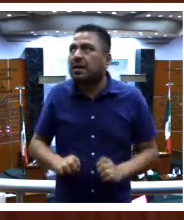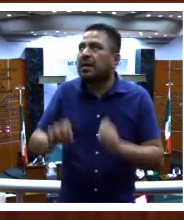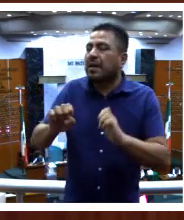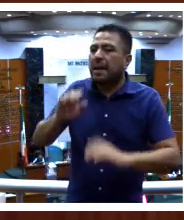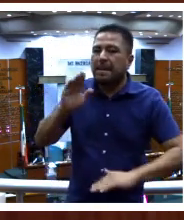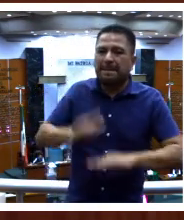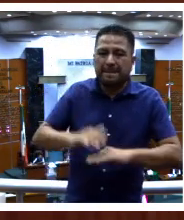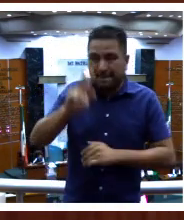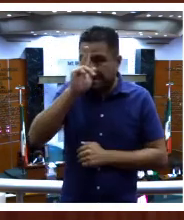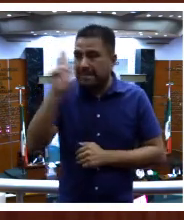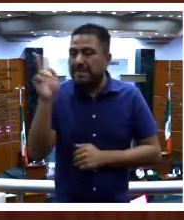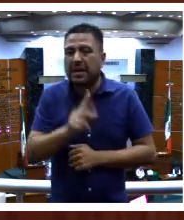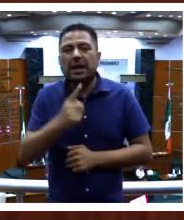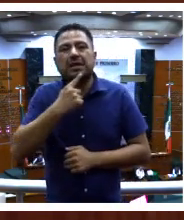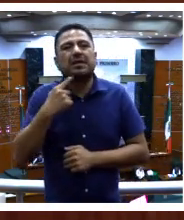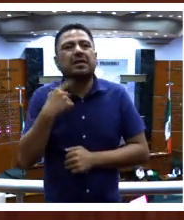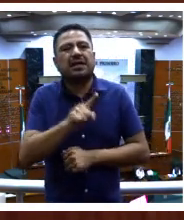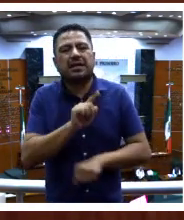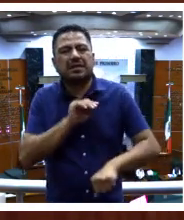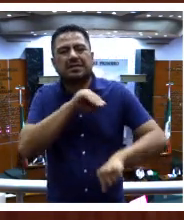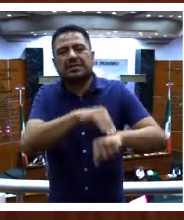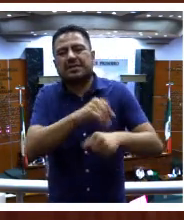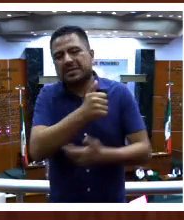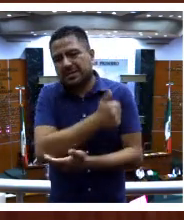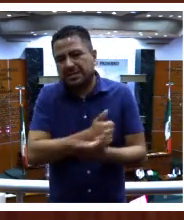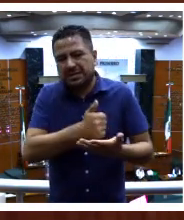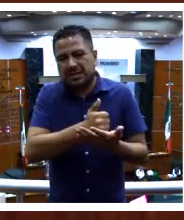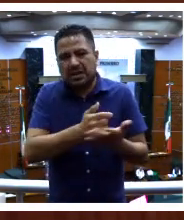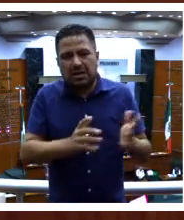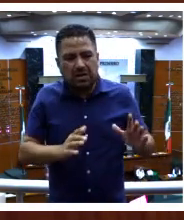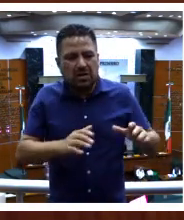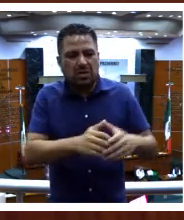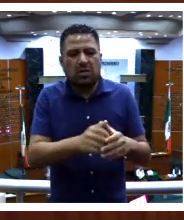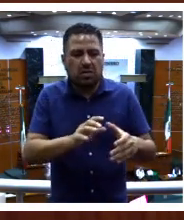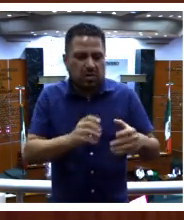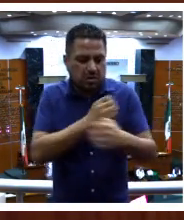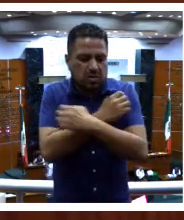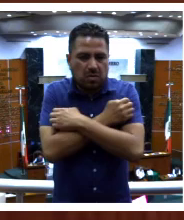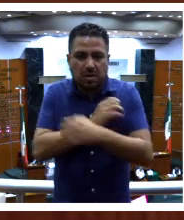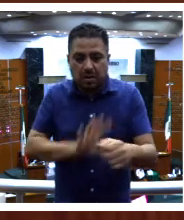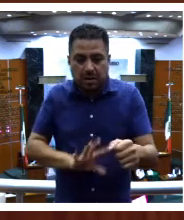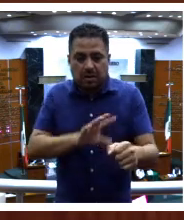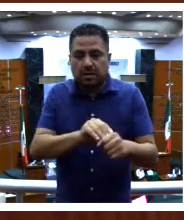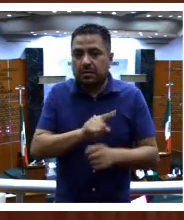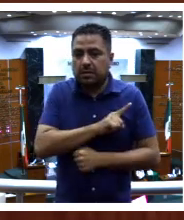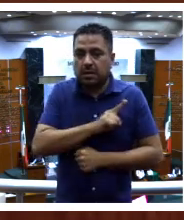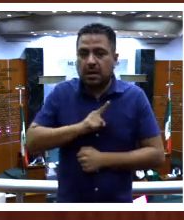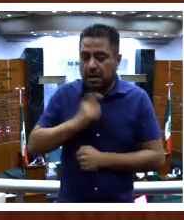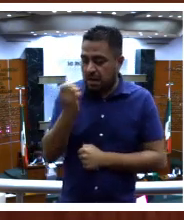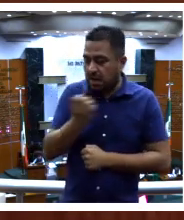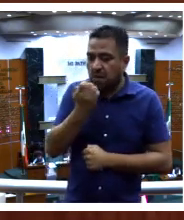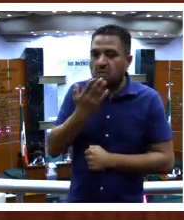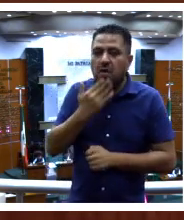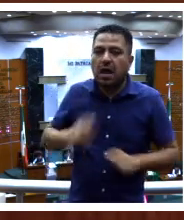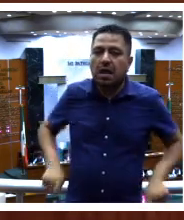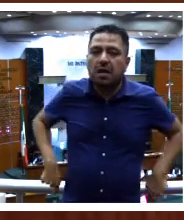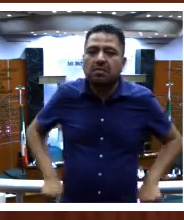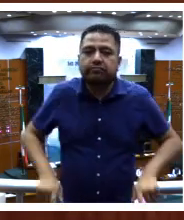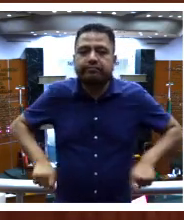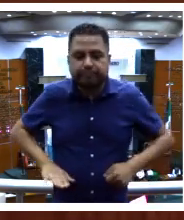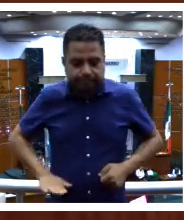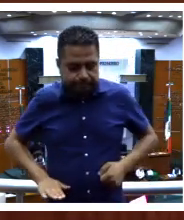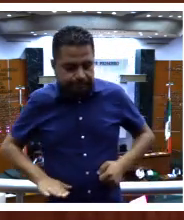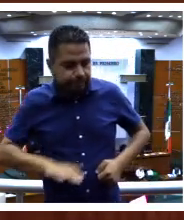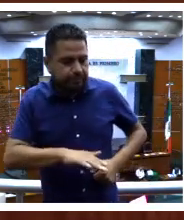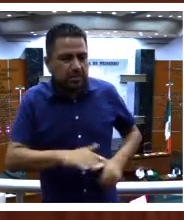una creciente demanda de instalaciones adecuadas para la educación inclusiva. Tenemos escuelas sin rampas,